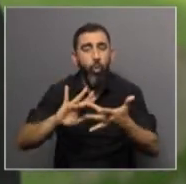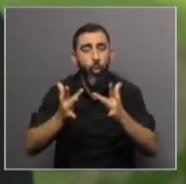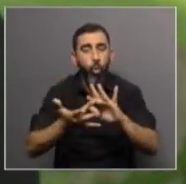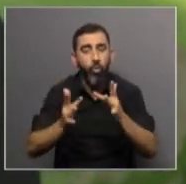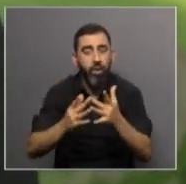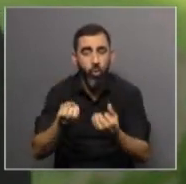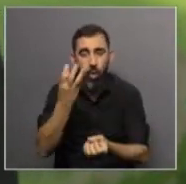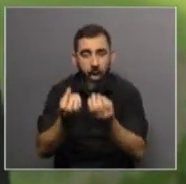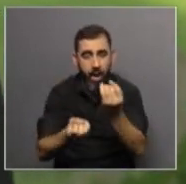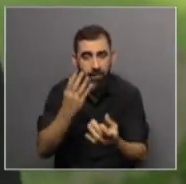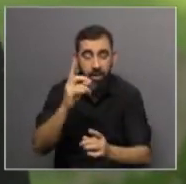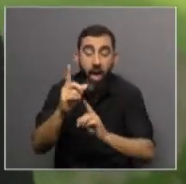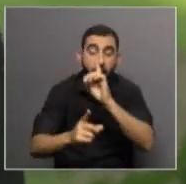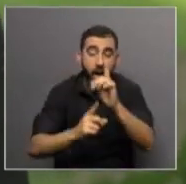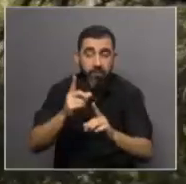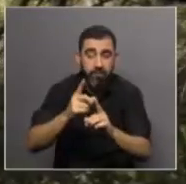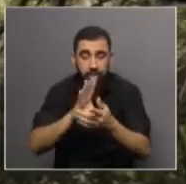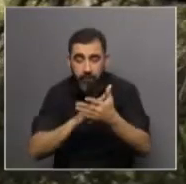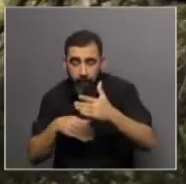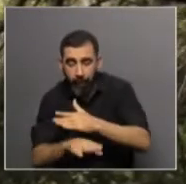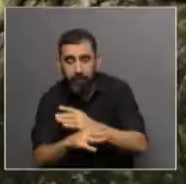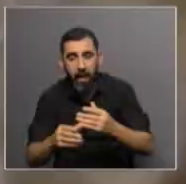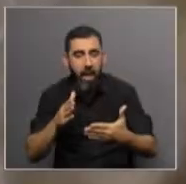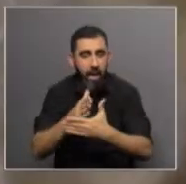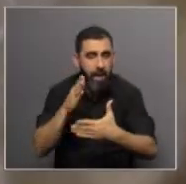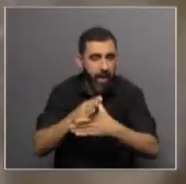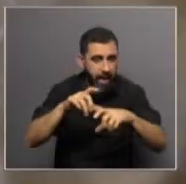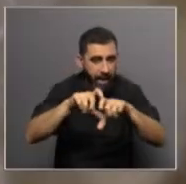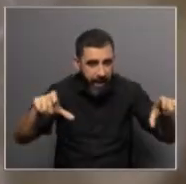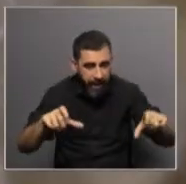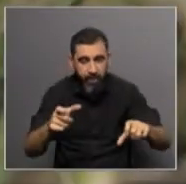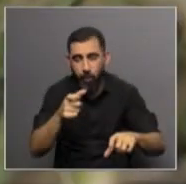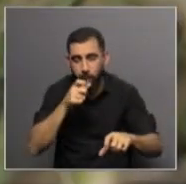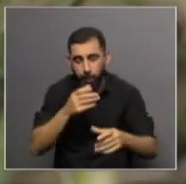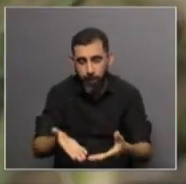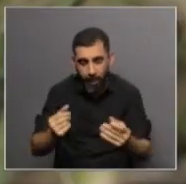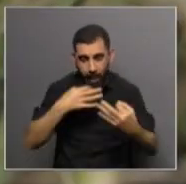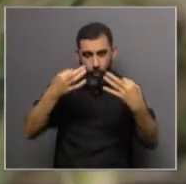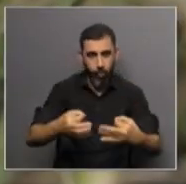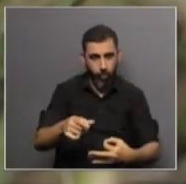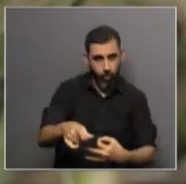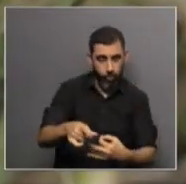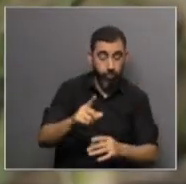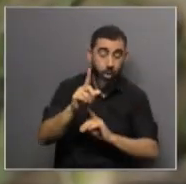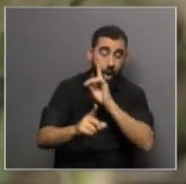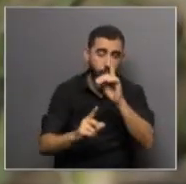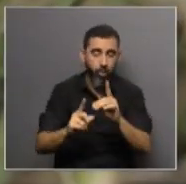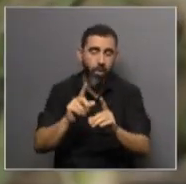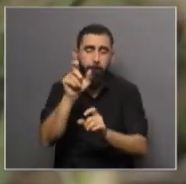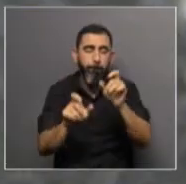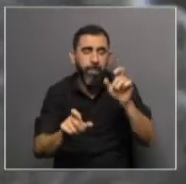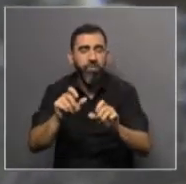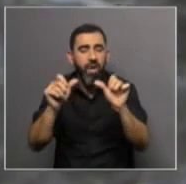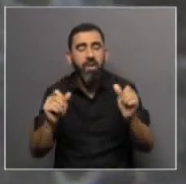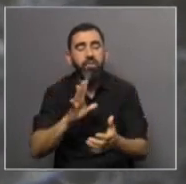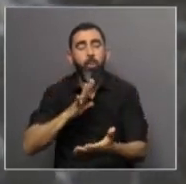son las que muchas veces se nos cuelan cuando entramos la leña o corremos alguna piedra. Es ese cuento que muchas personas hacen